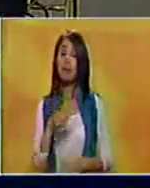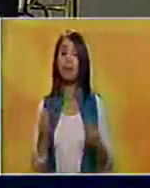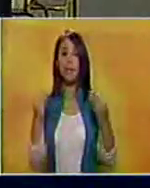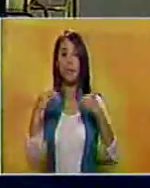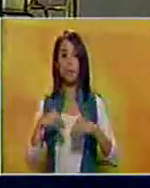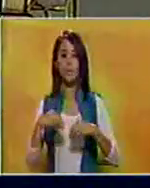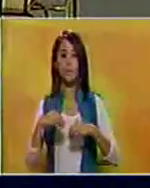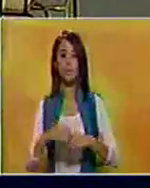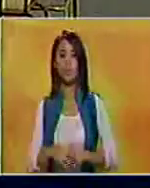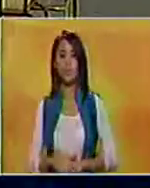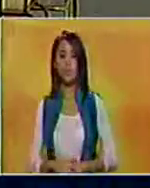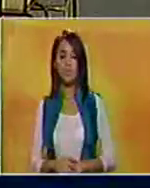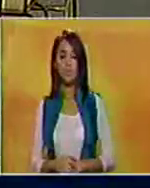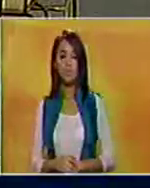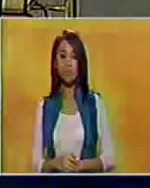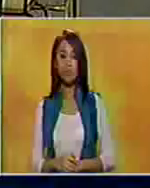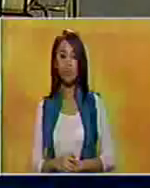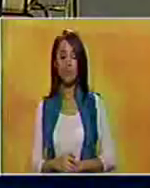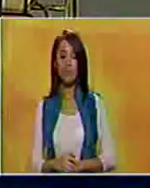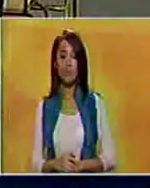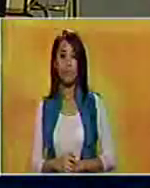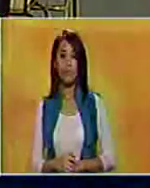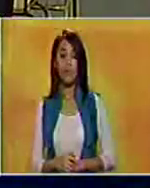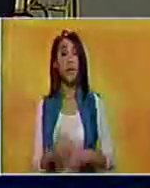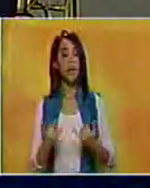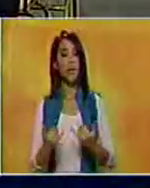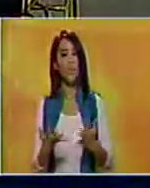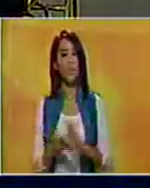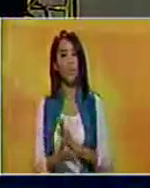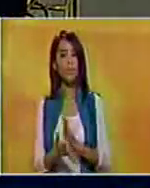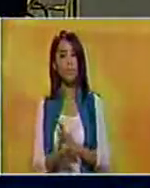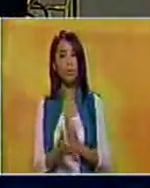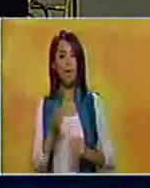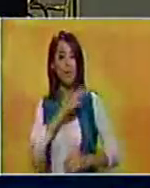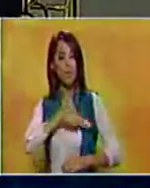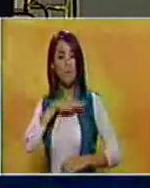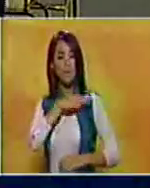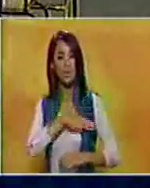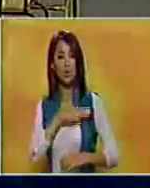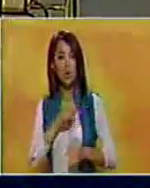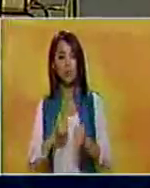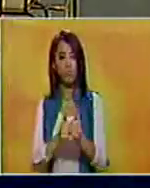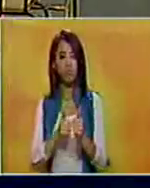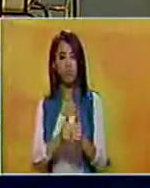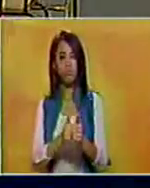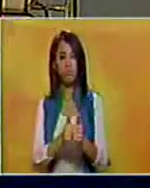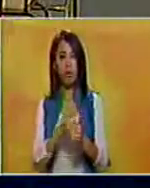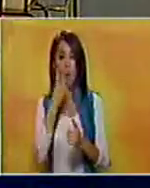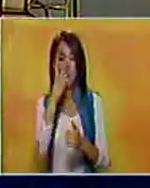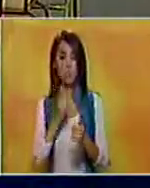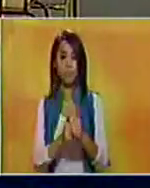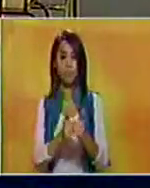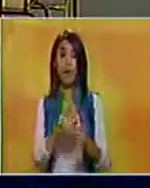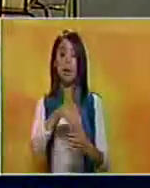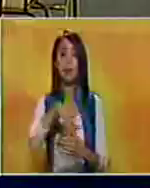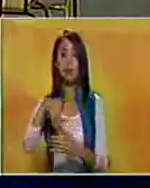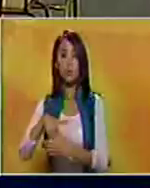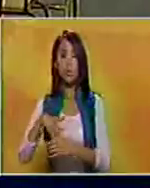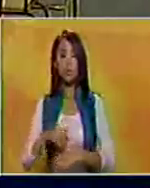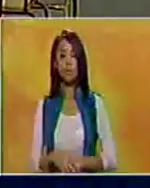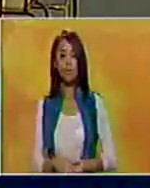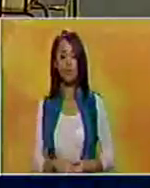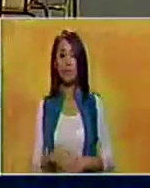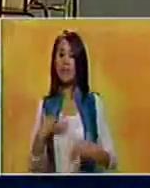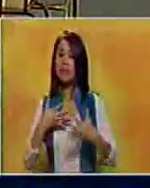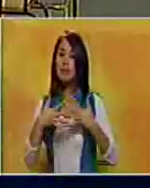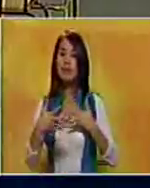acuerdo, la proposición y el establecimiento de una misión de acompañamiento y observación electoral